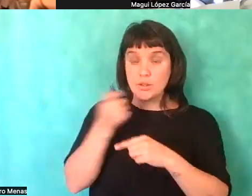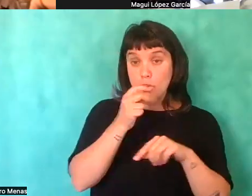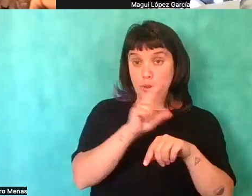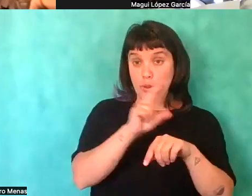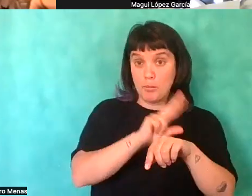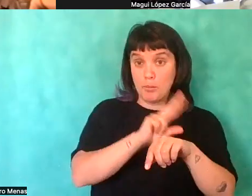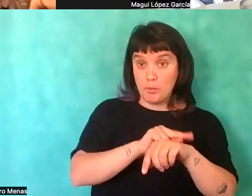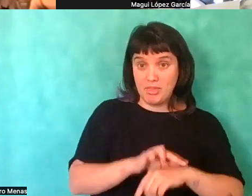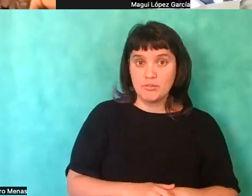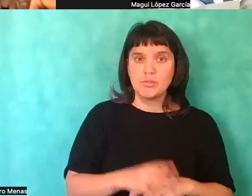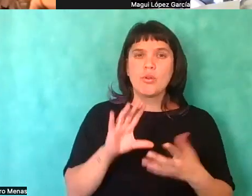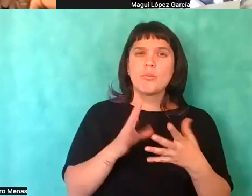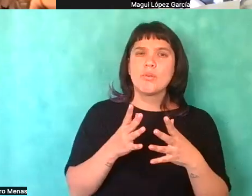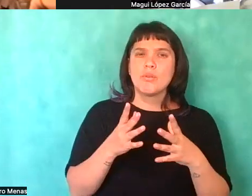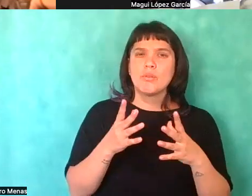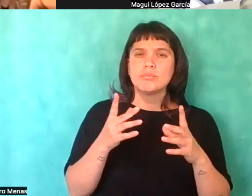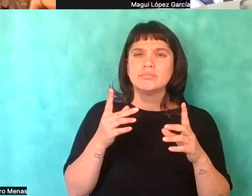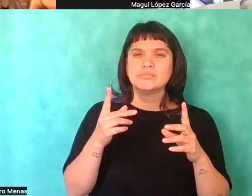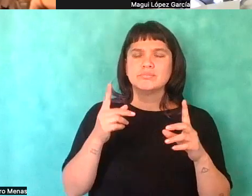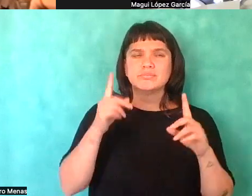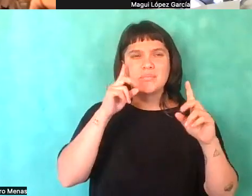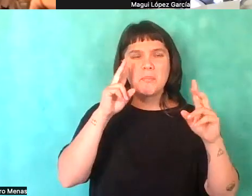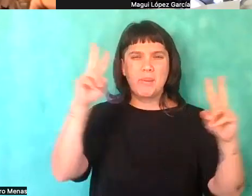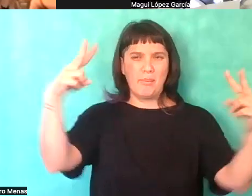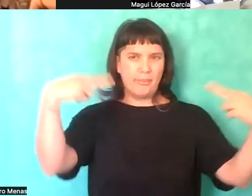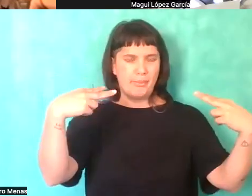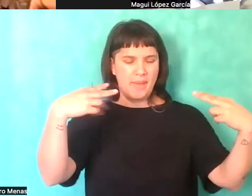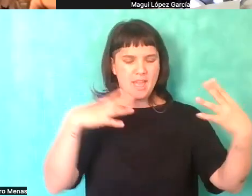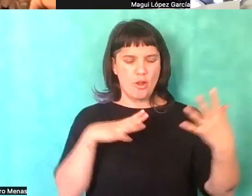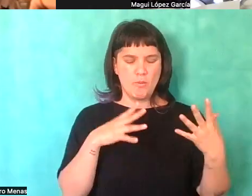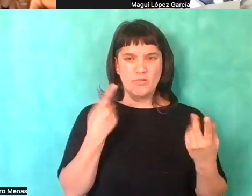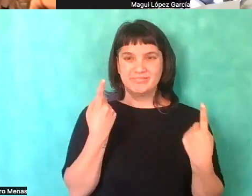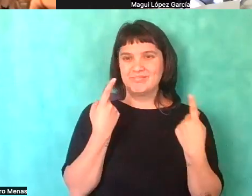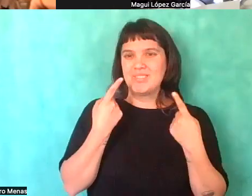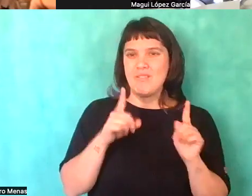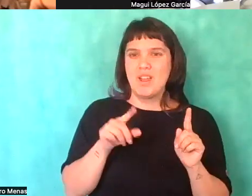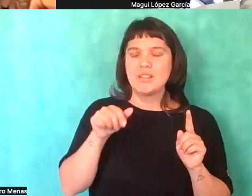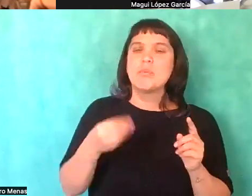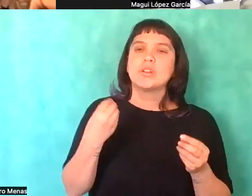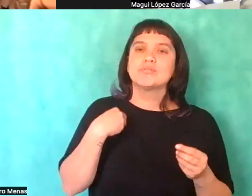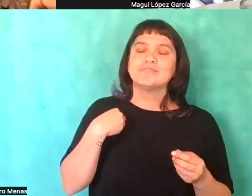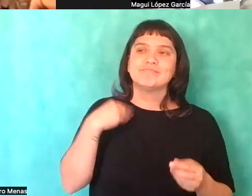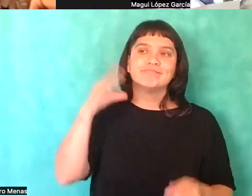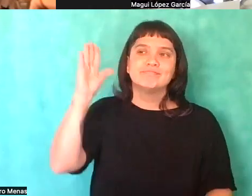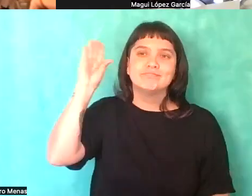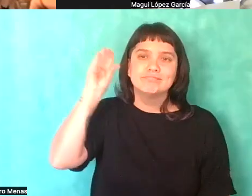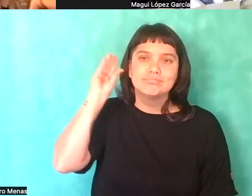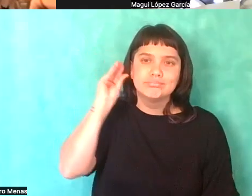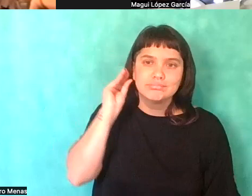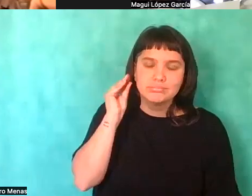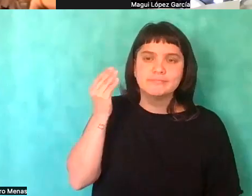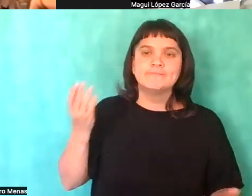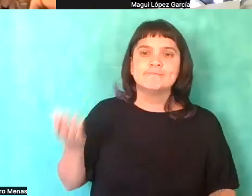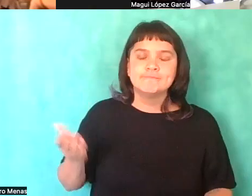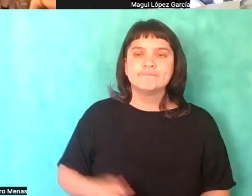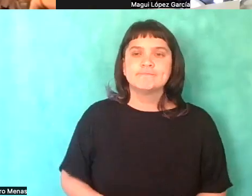de pensar, digamos, distinto respecto de vos, porque ya, bueno, no estabas escuchando, no estabas... y bueno, y eso si bien yo